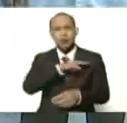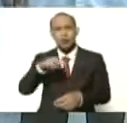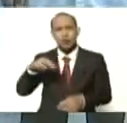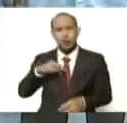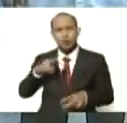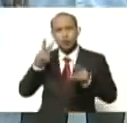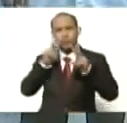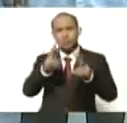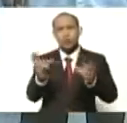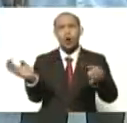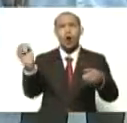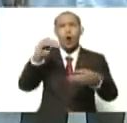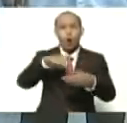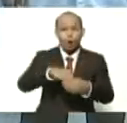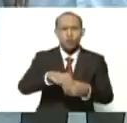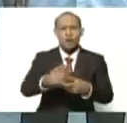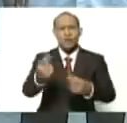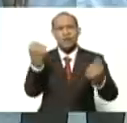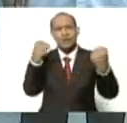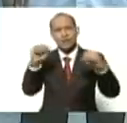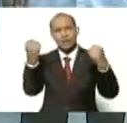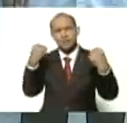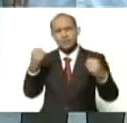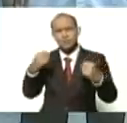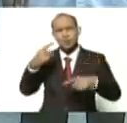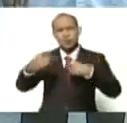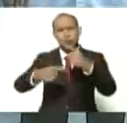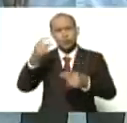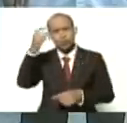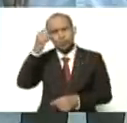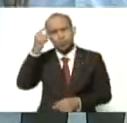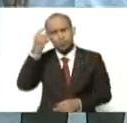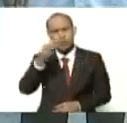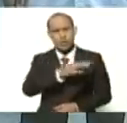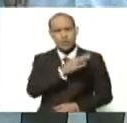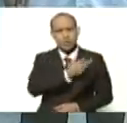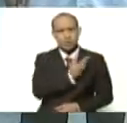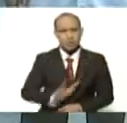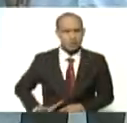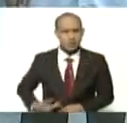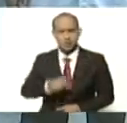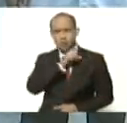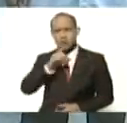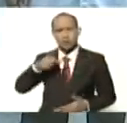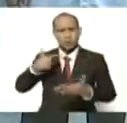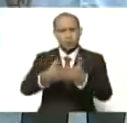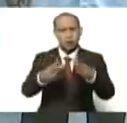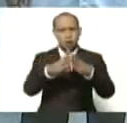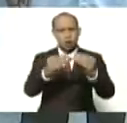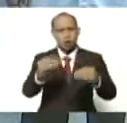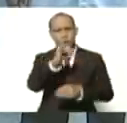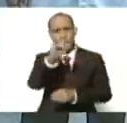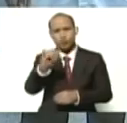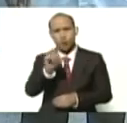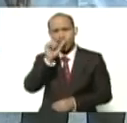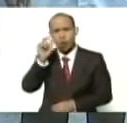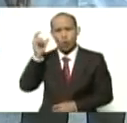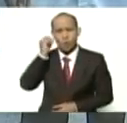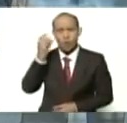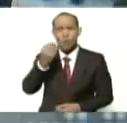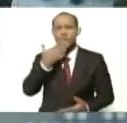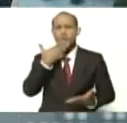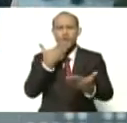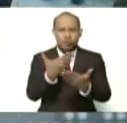poder a la dinámica diaria como ciudadana si presidente que en nombre de todos nosotros en nombre de todos los zulianos y zulianas